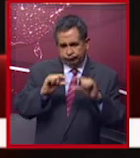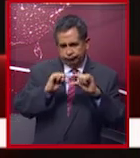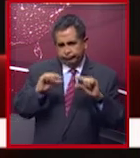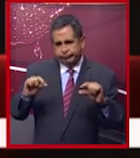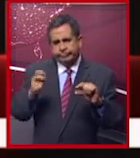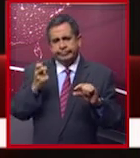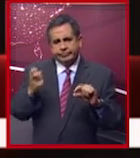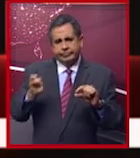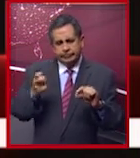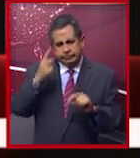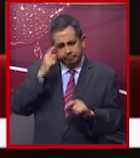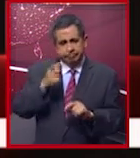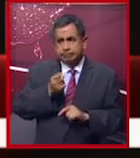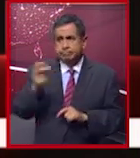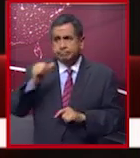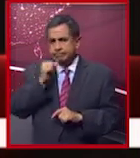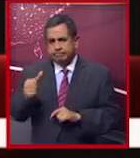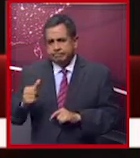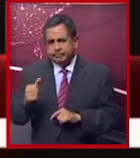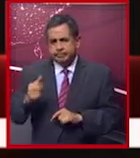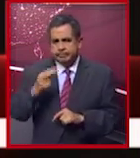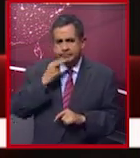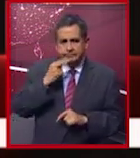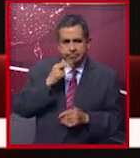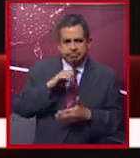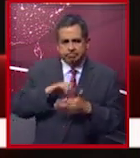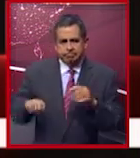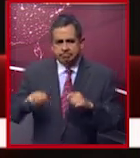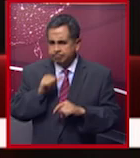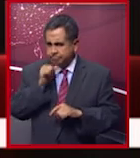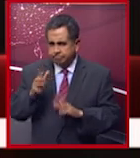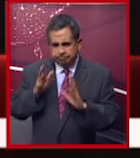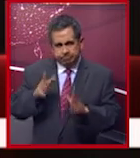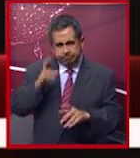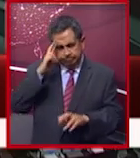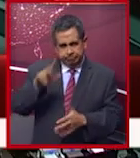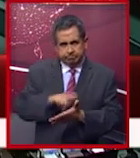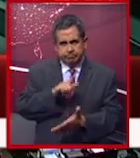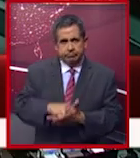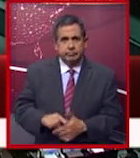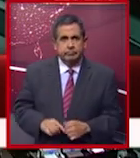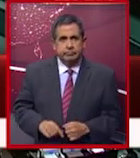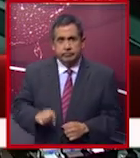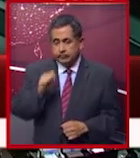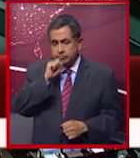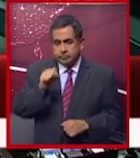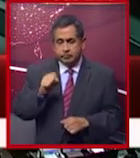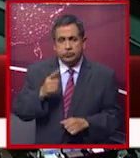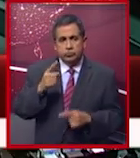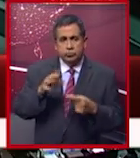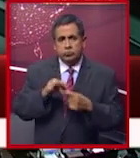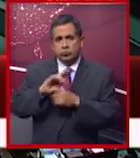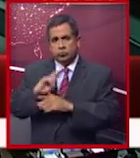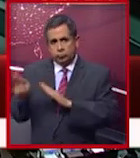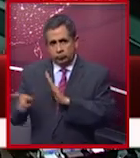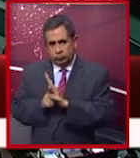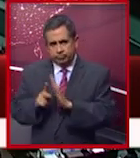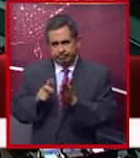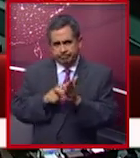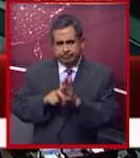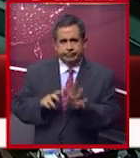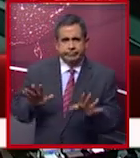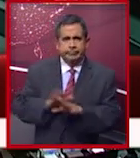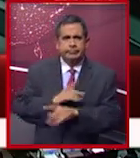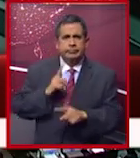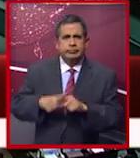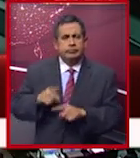de evitar que nadie, absolutamente nadie, evada la ley. También se admitió una reserva con propuesta de modificación